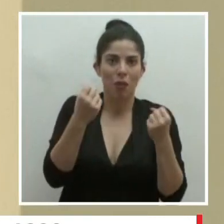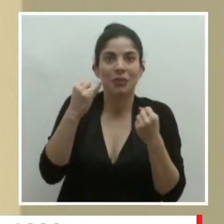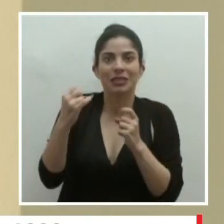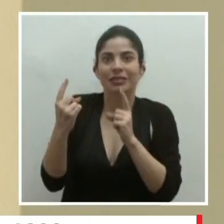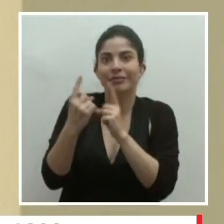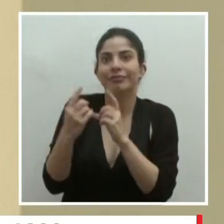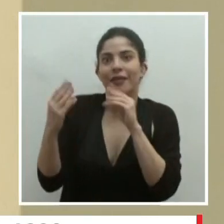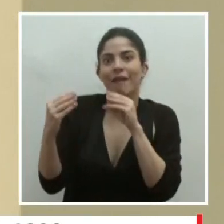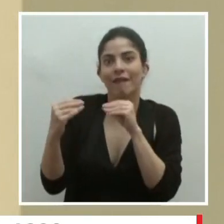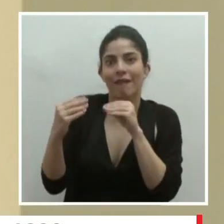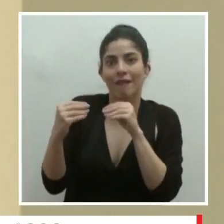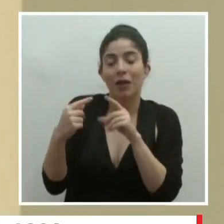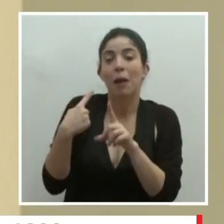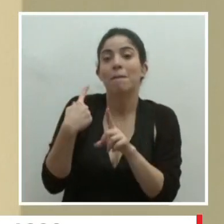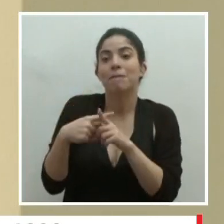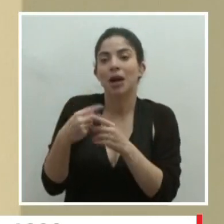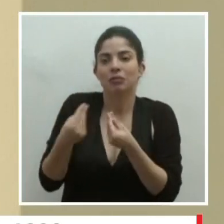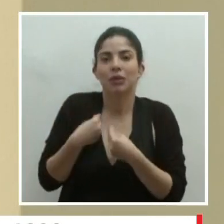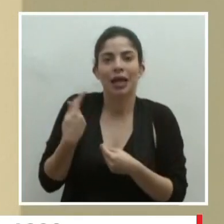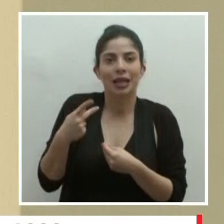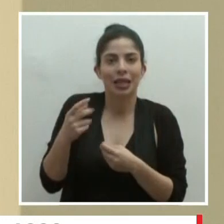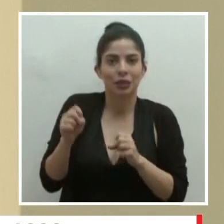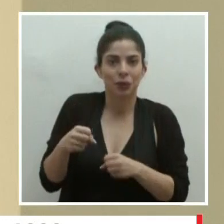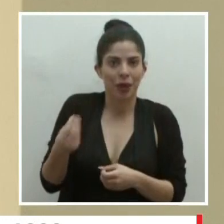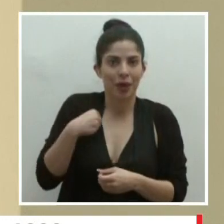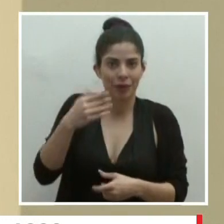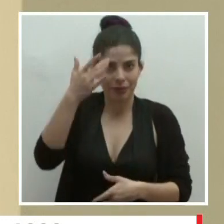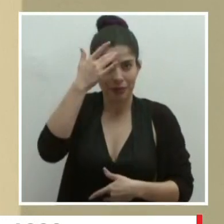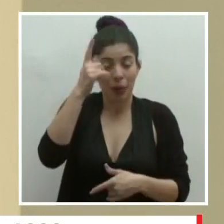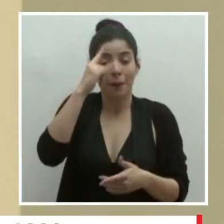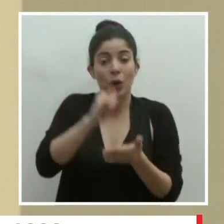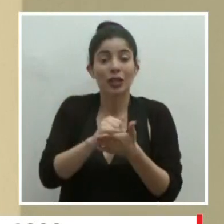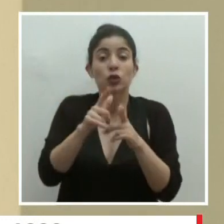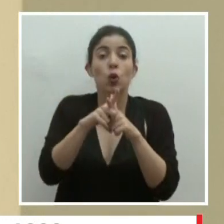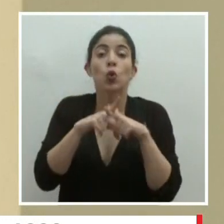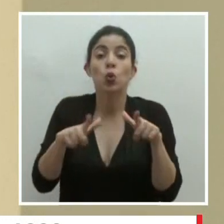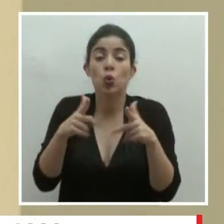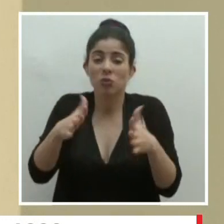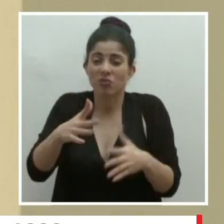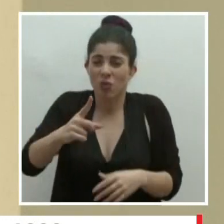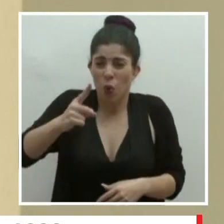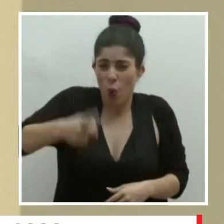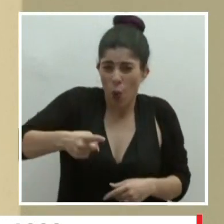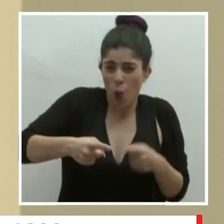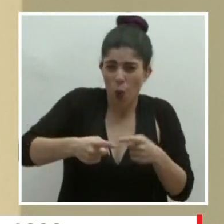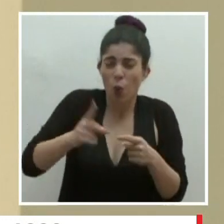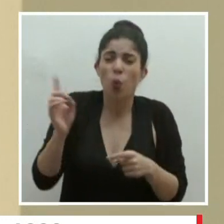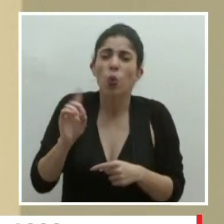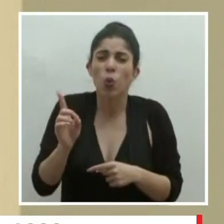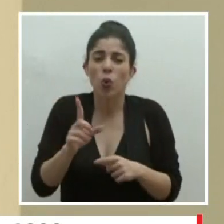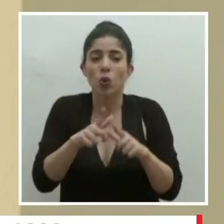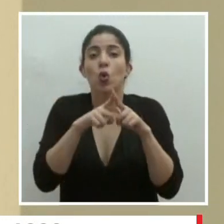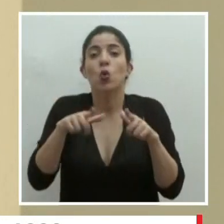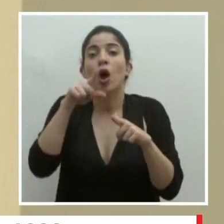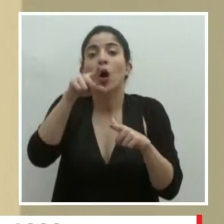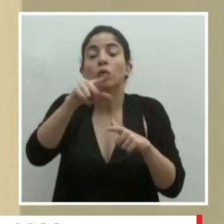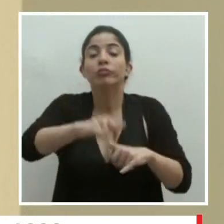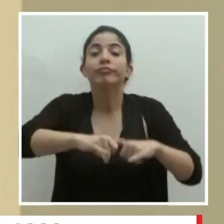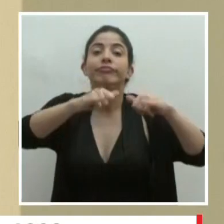también incrementando obviamente el riesgo de transmisión. Entonces, por eso es que los lugares en donde se ha definido la obligatoriedad son lugares en donde usted